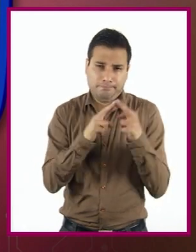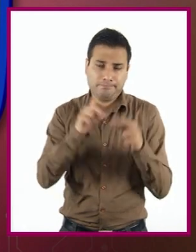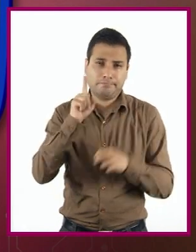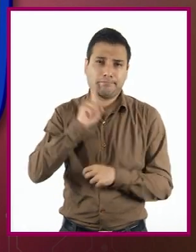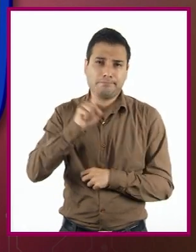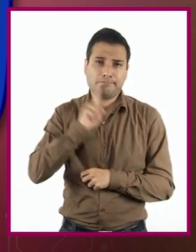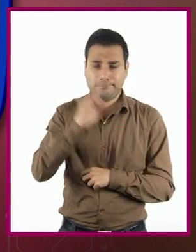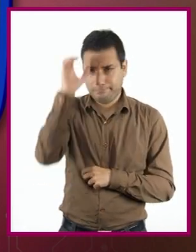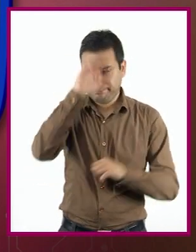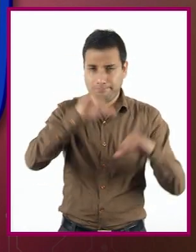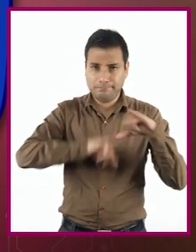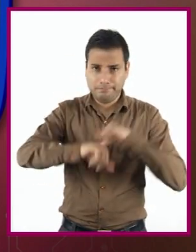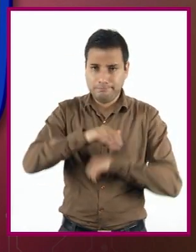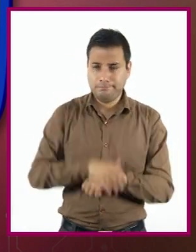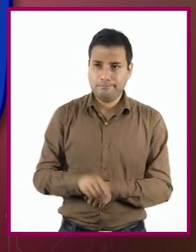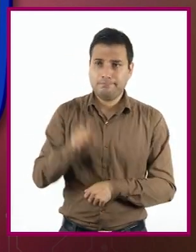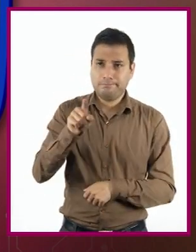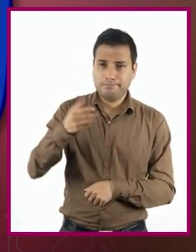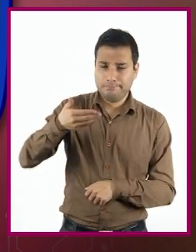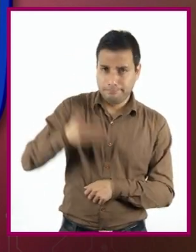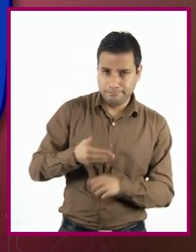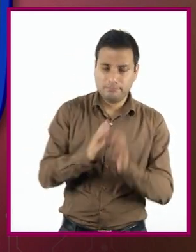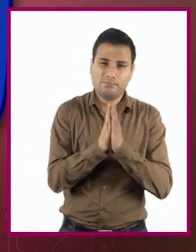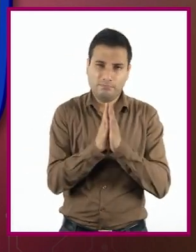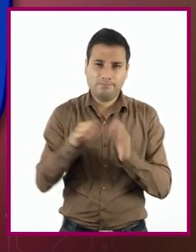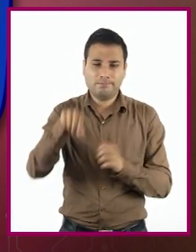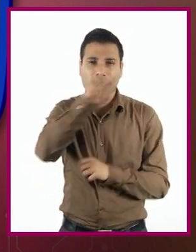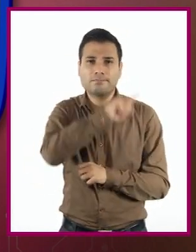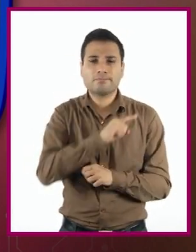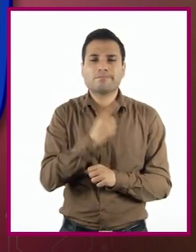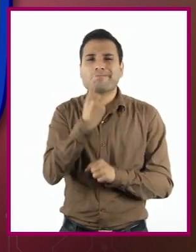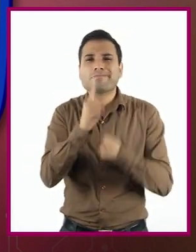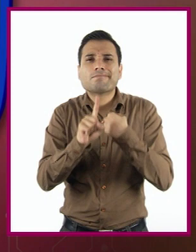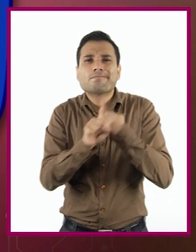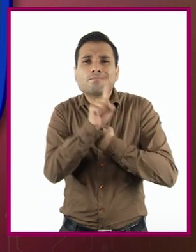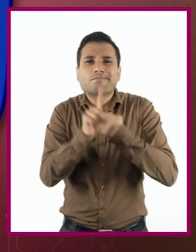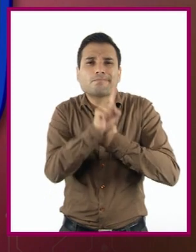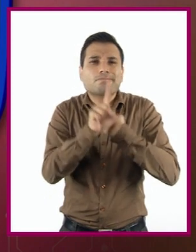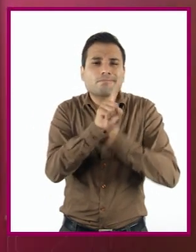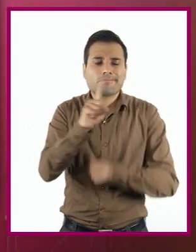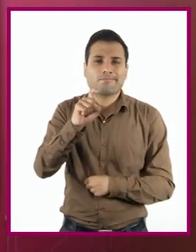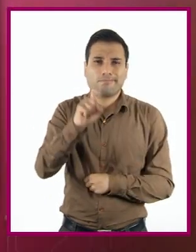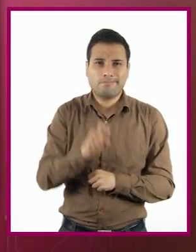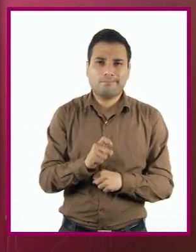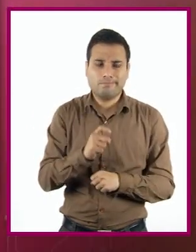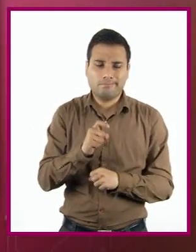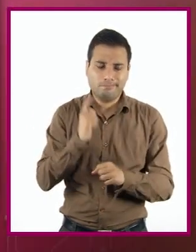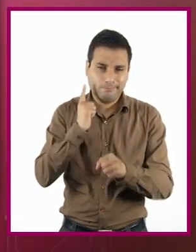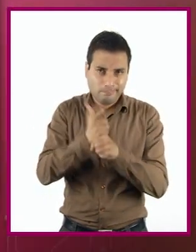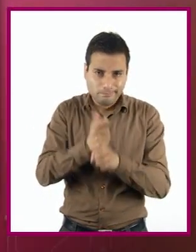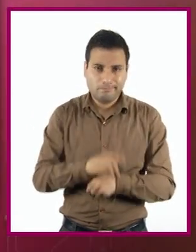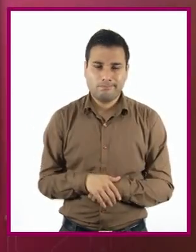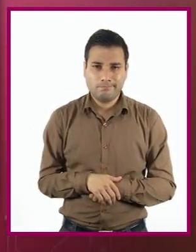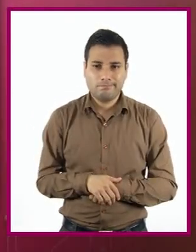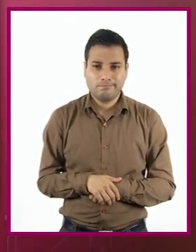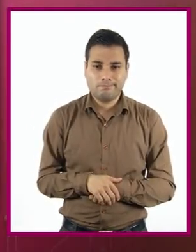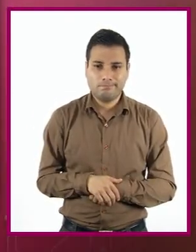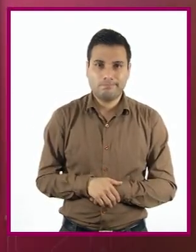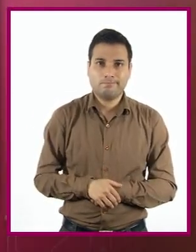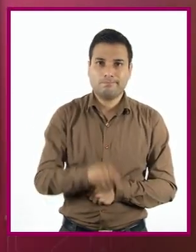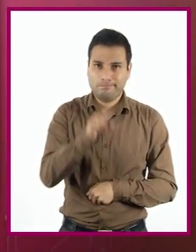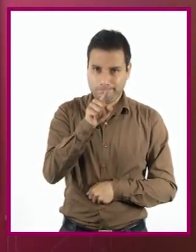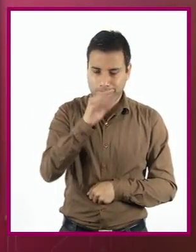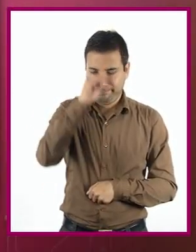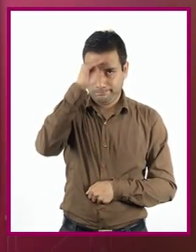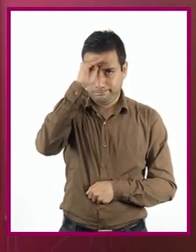Ciencias con énfasis en Química nos pidió que identificáramos alguna problemática relacionada con el agua, que tuviéramos que enfrentar en nuestra vida